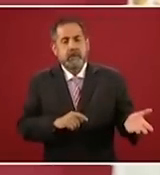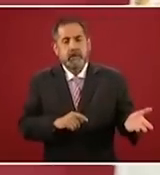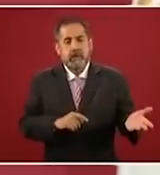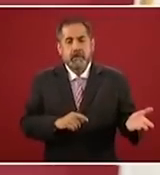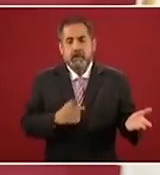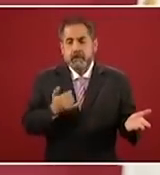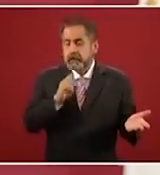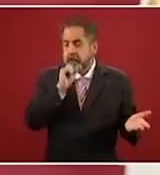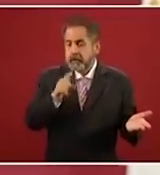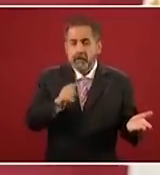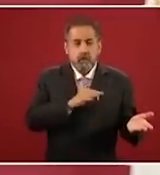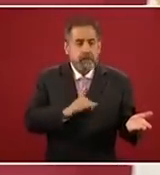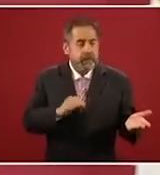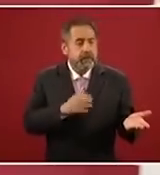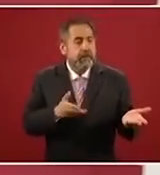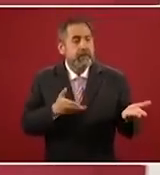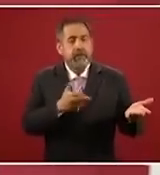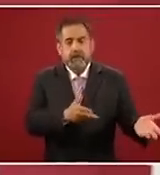y puede